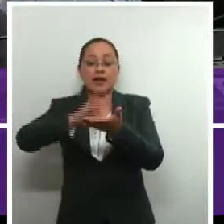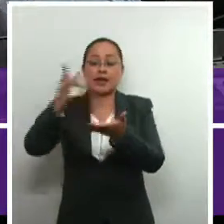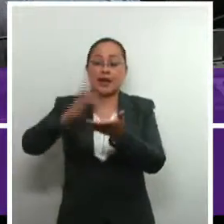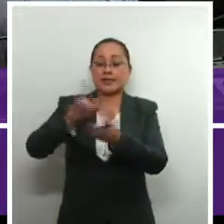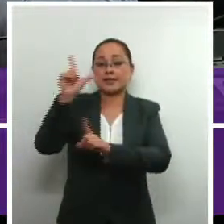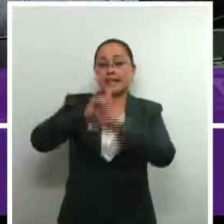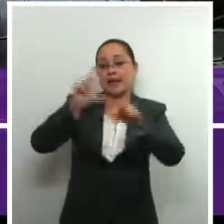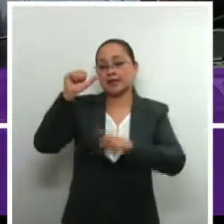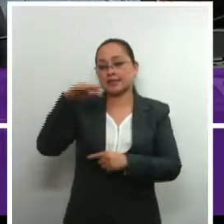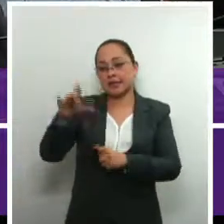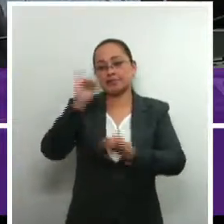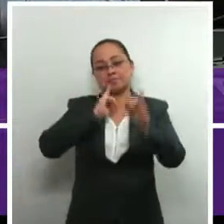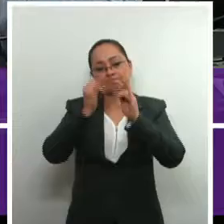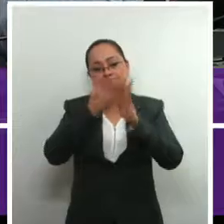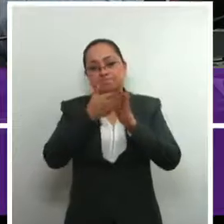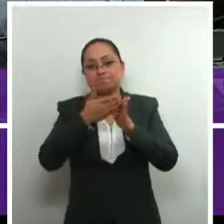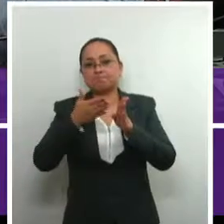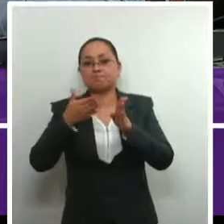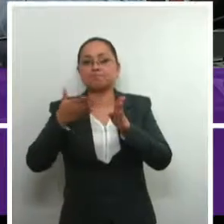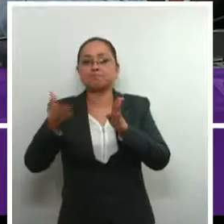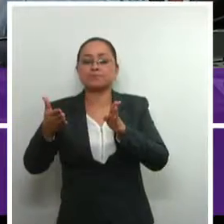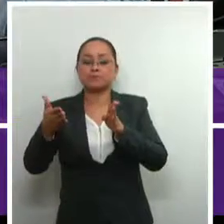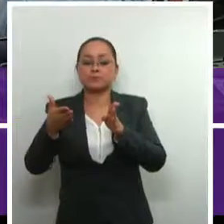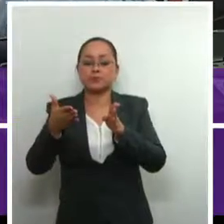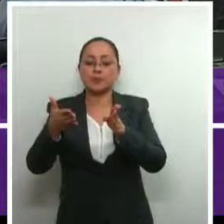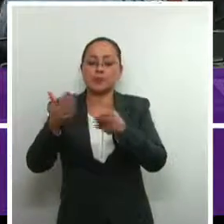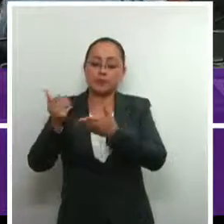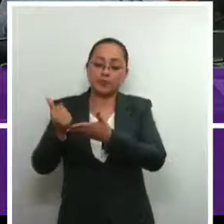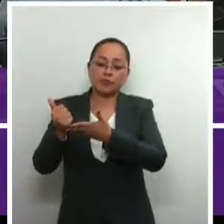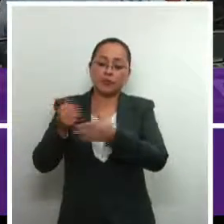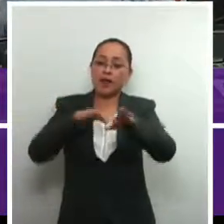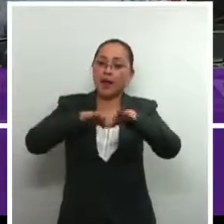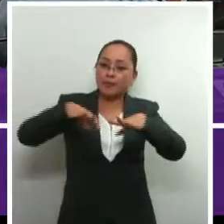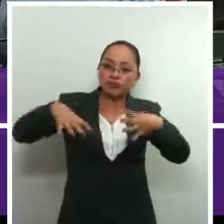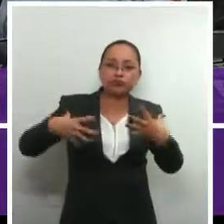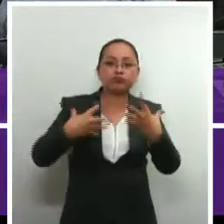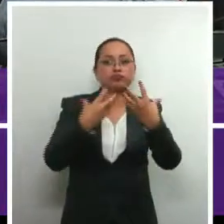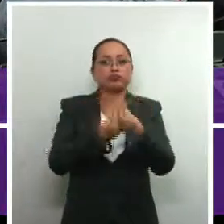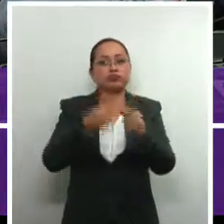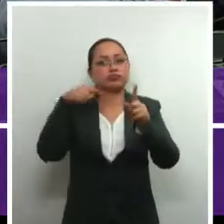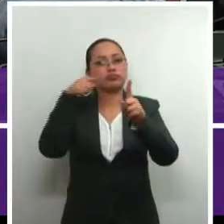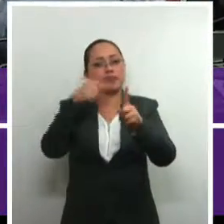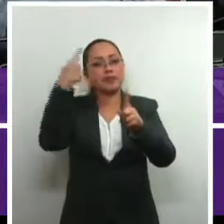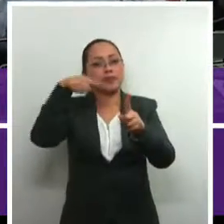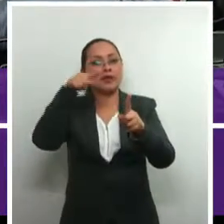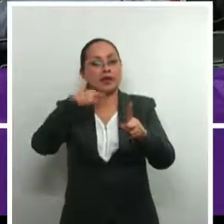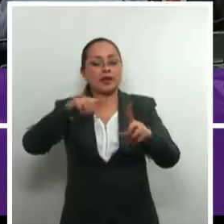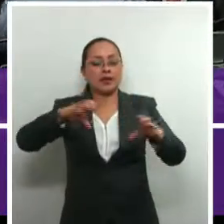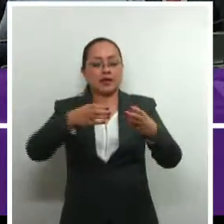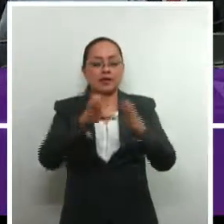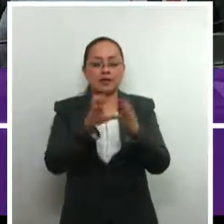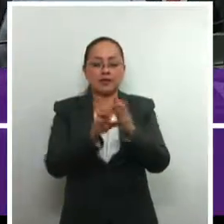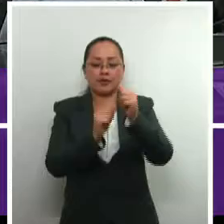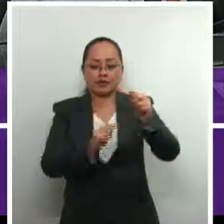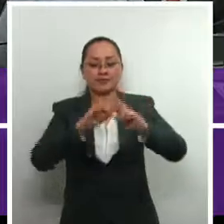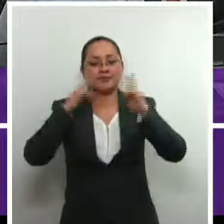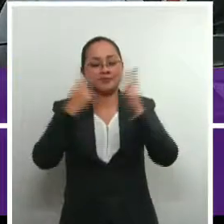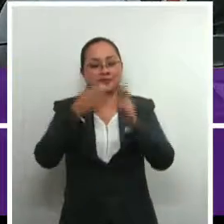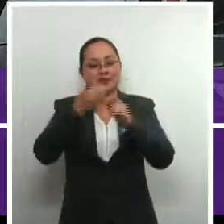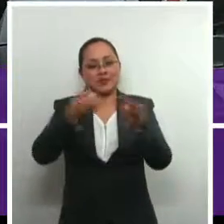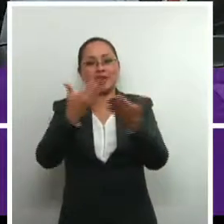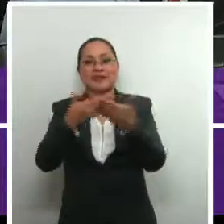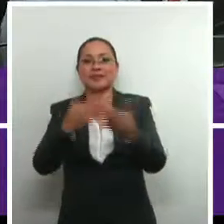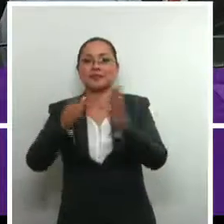de Lengua de Señas Mexicana por su trabajo específicamente en esta sesión. Yo con